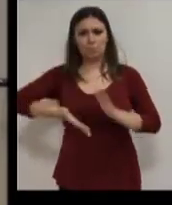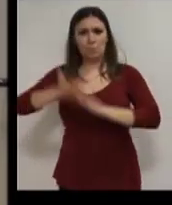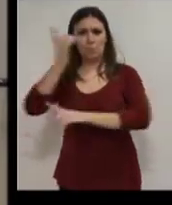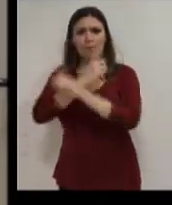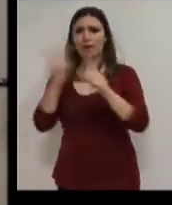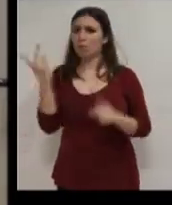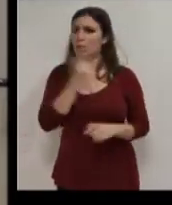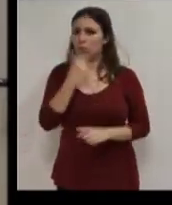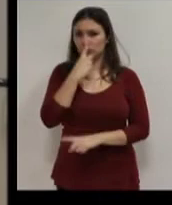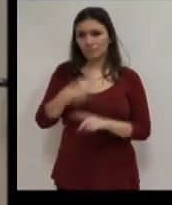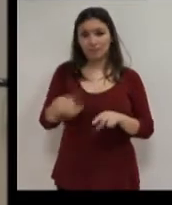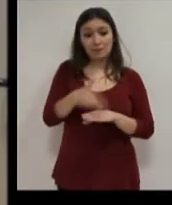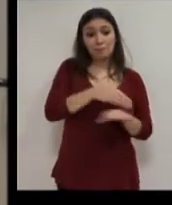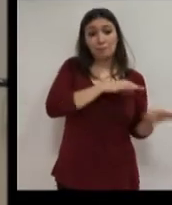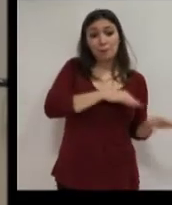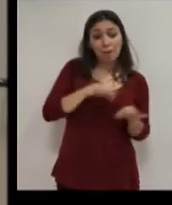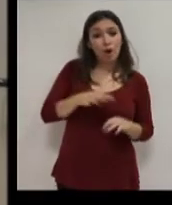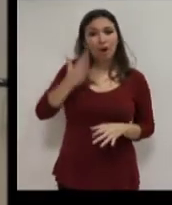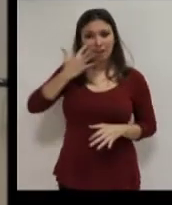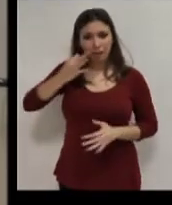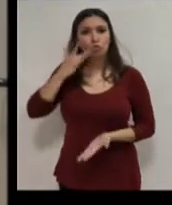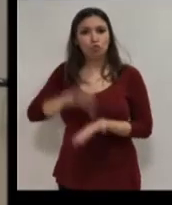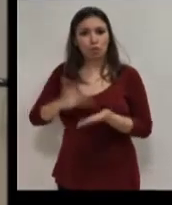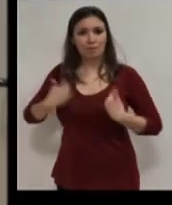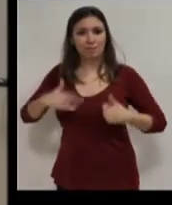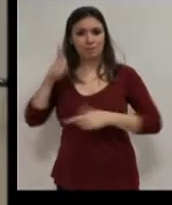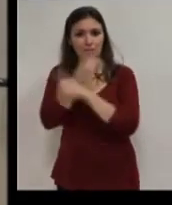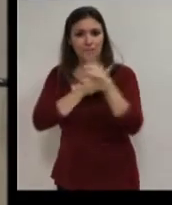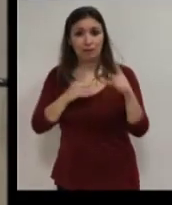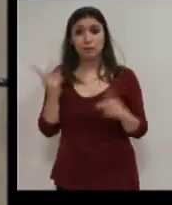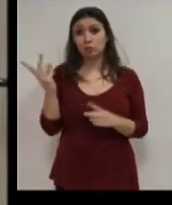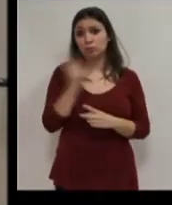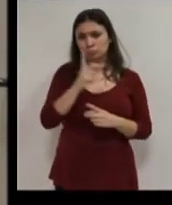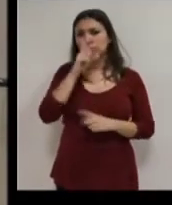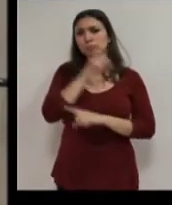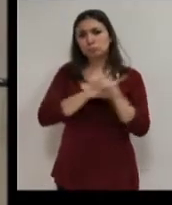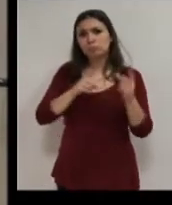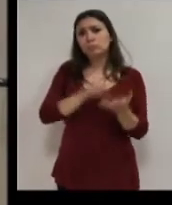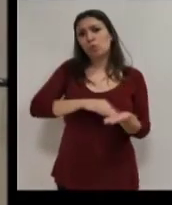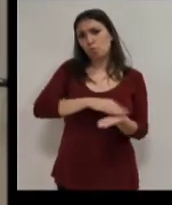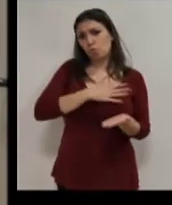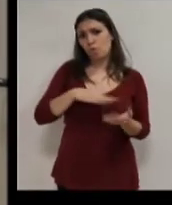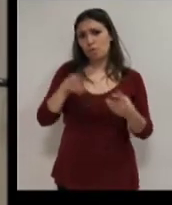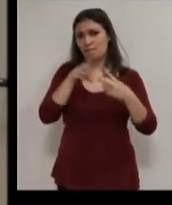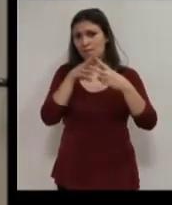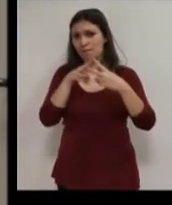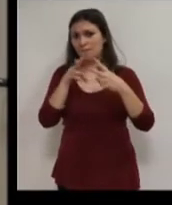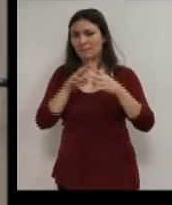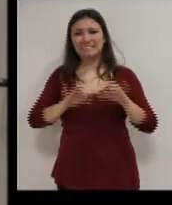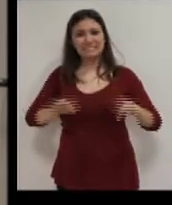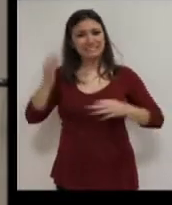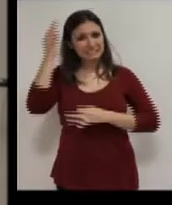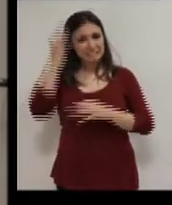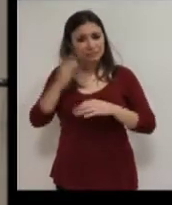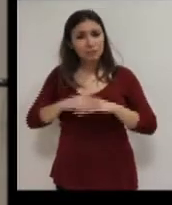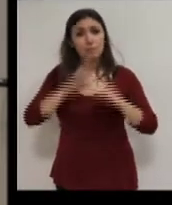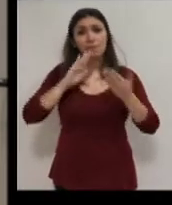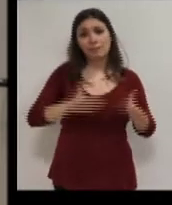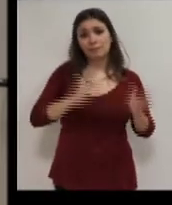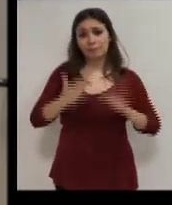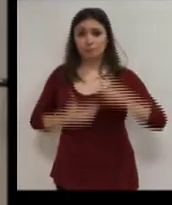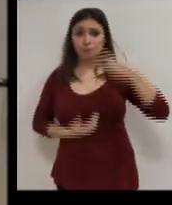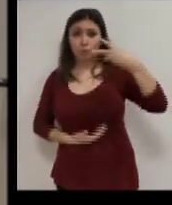viaje. Y ambas cosas pues tienen un montón de cuestiones a resolver